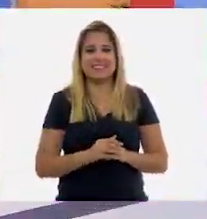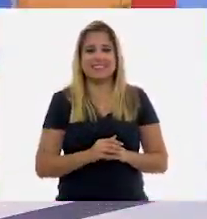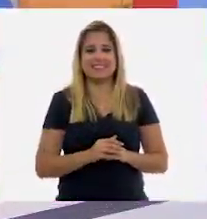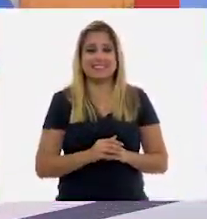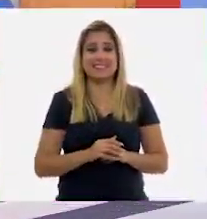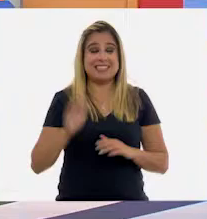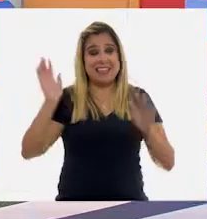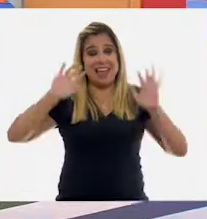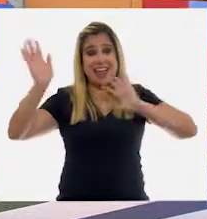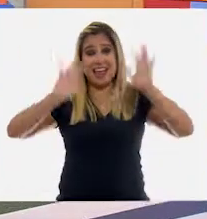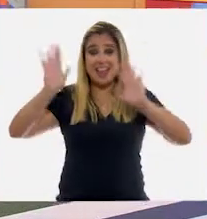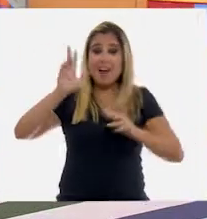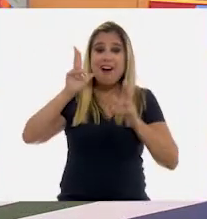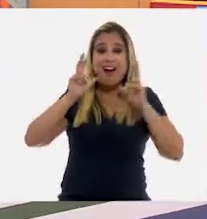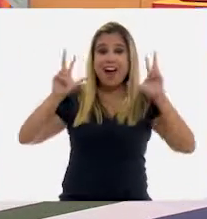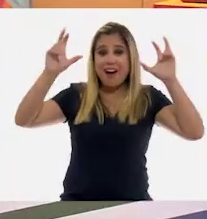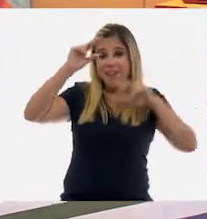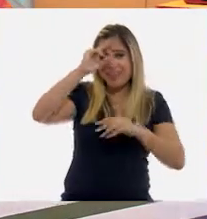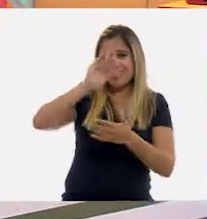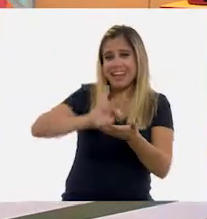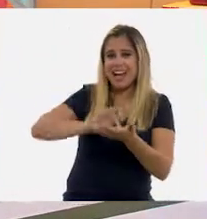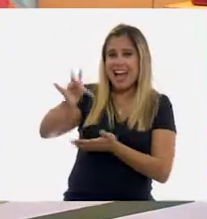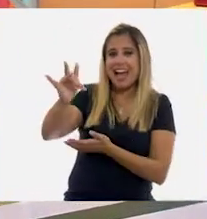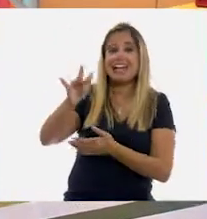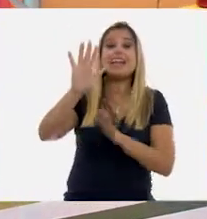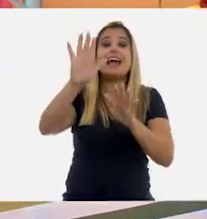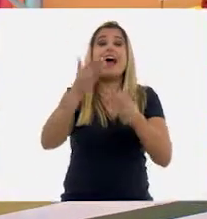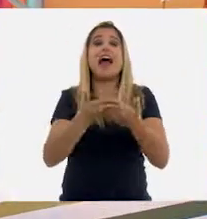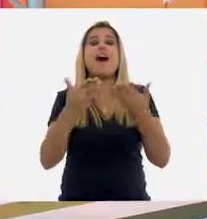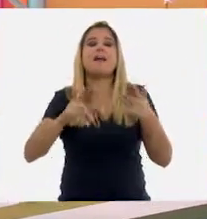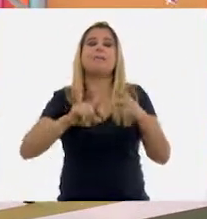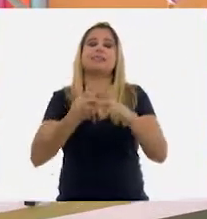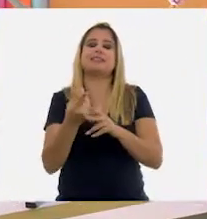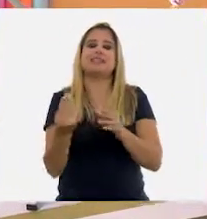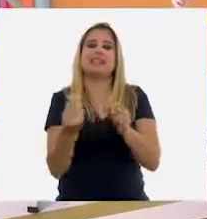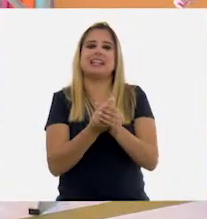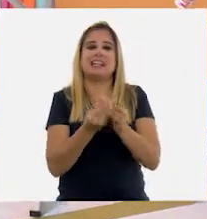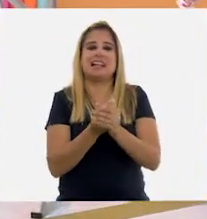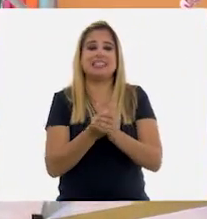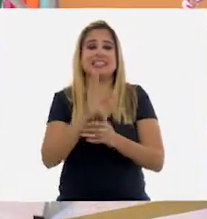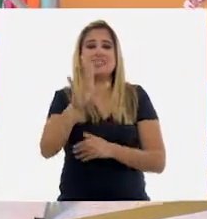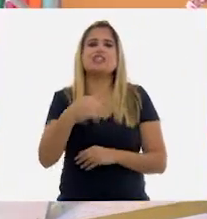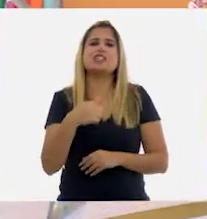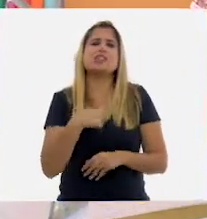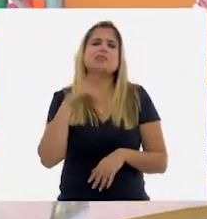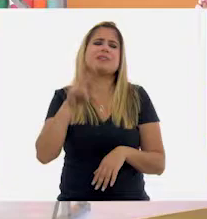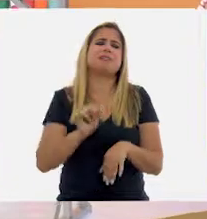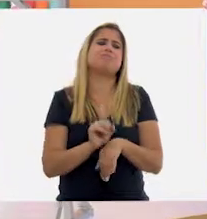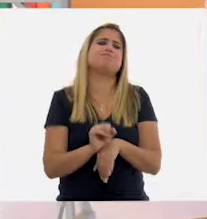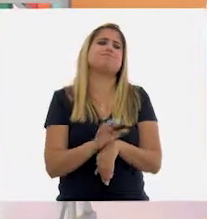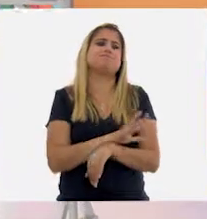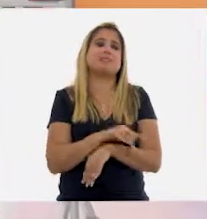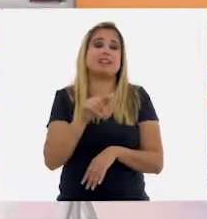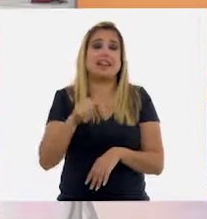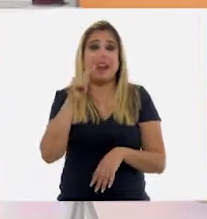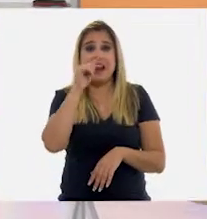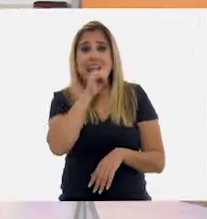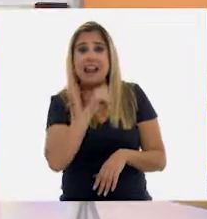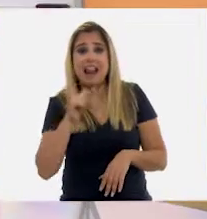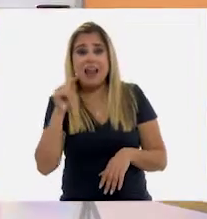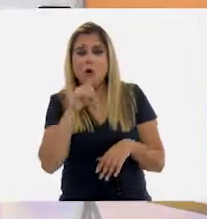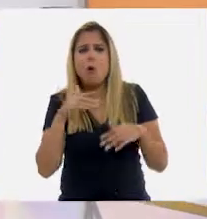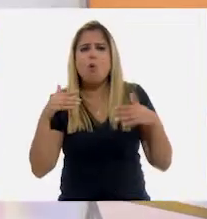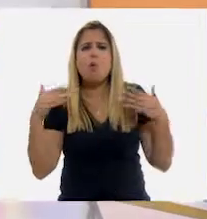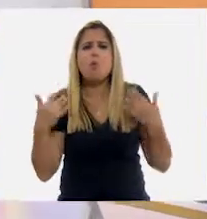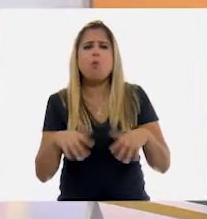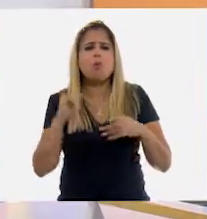¡Nos vemos, Ajolisto! ¡Muchas gracias! Bueno, ahora sí podemos comenzar con nuestra clase. Yo estoy muy emocionado porque esta lengua particularmente